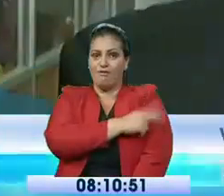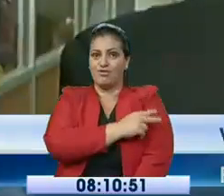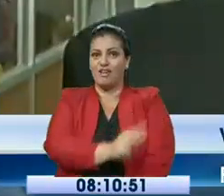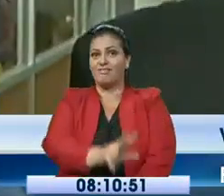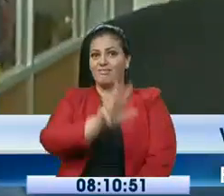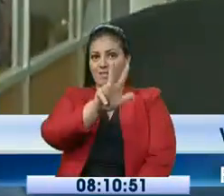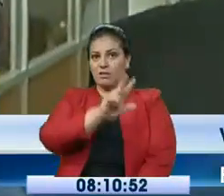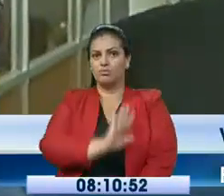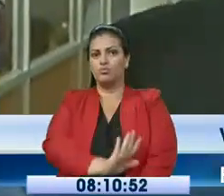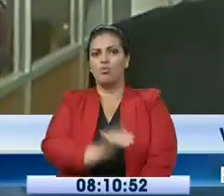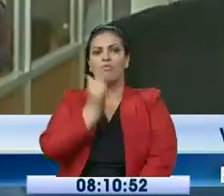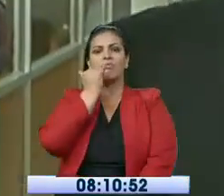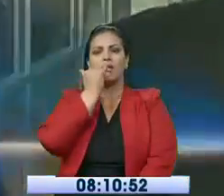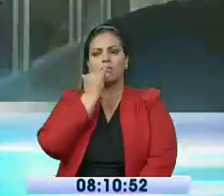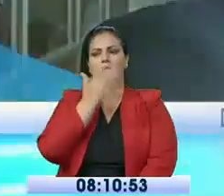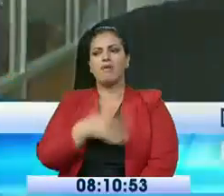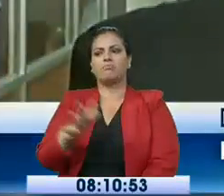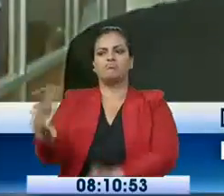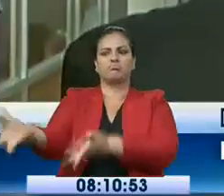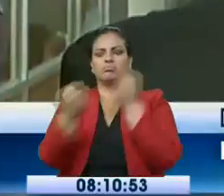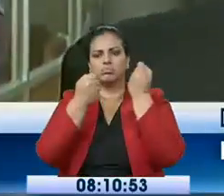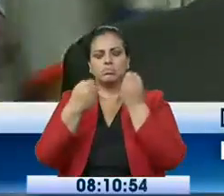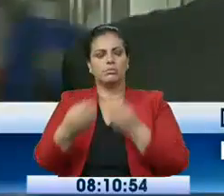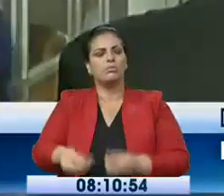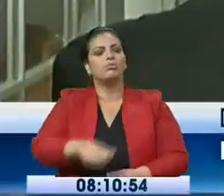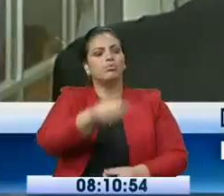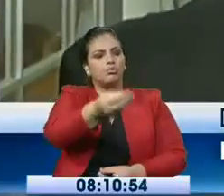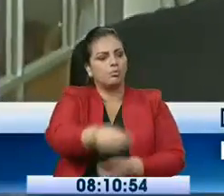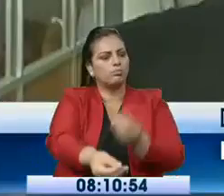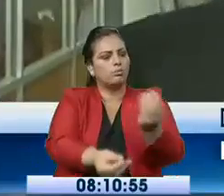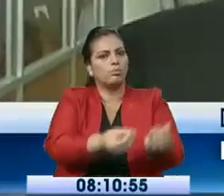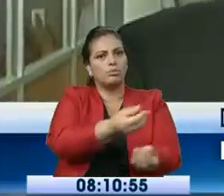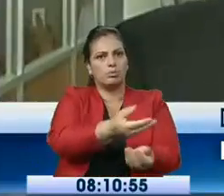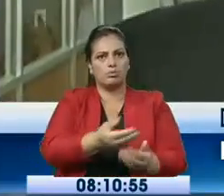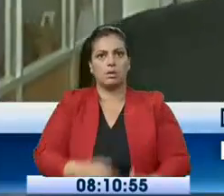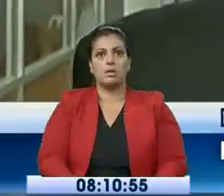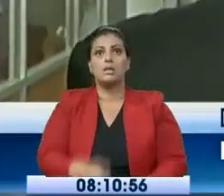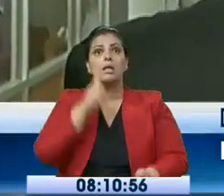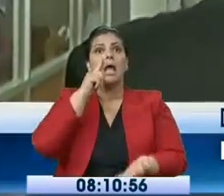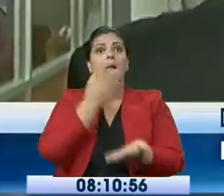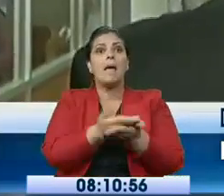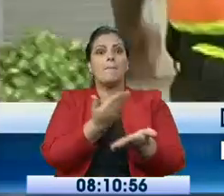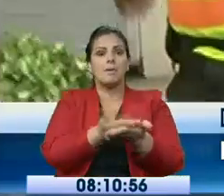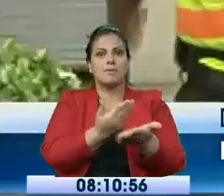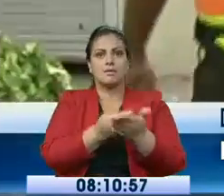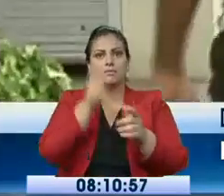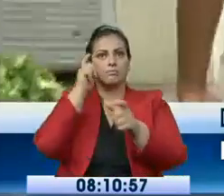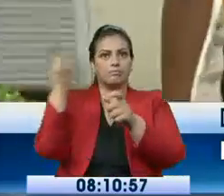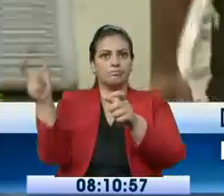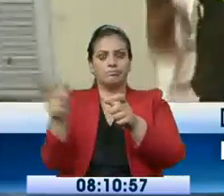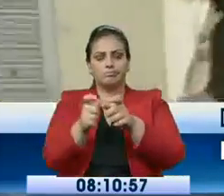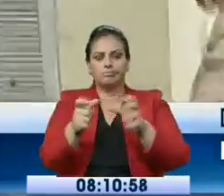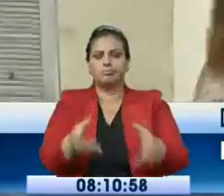ya fueron recuperados como evidencia y puestos a órdenes de la Fiscalía para que ingresen a través de cadena de custodia. Informó Julio César Sao.